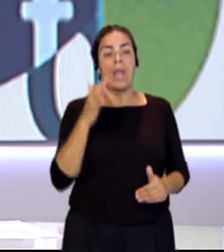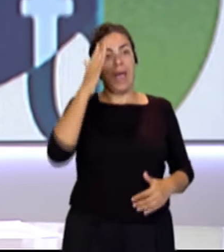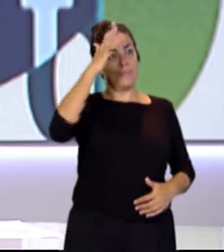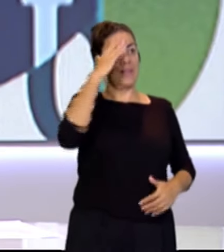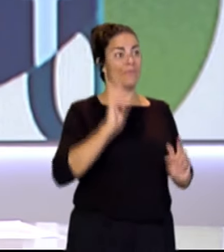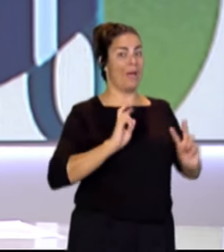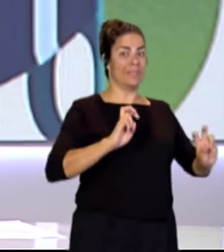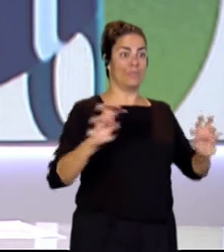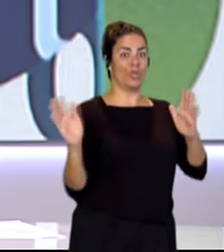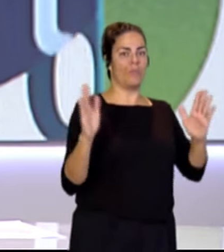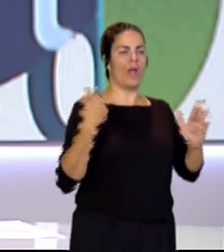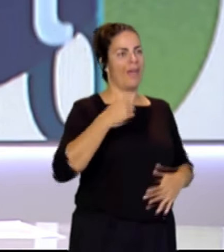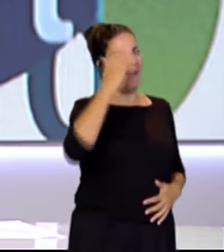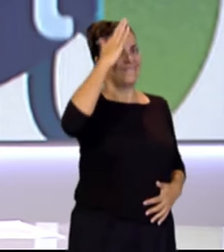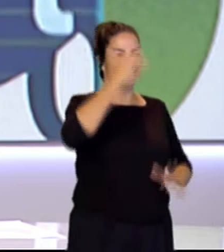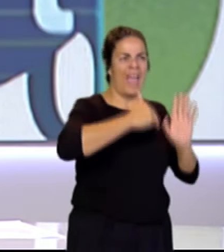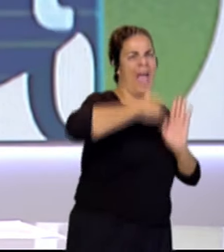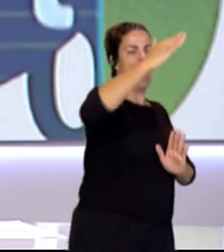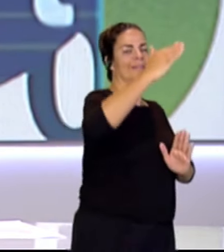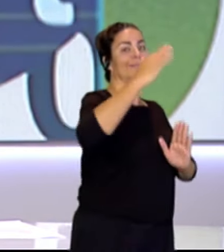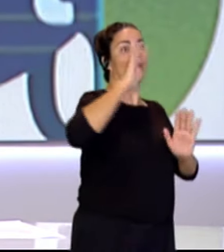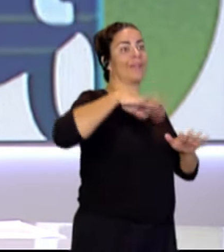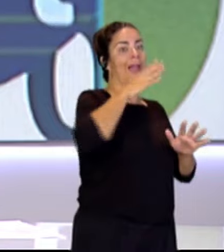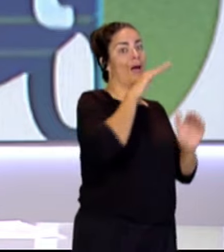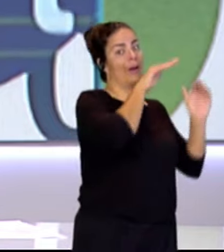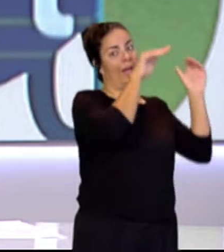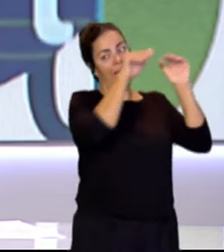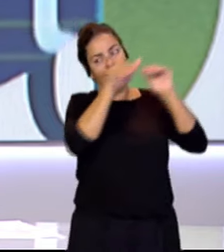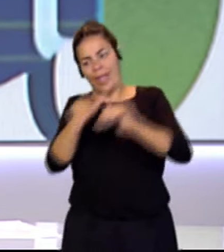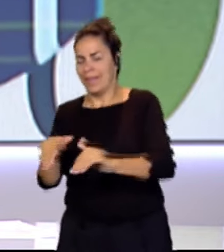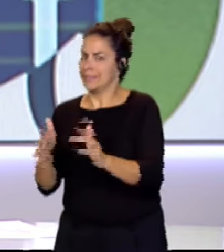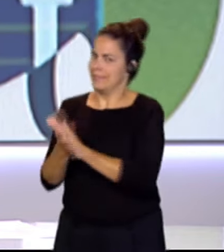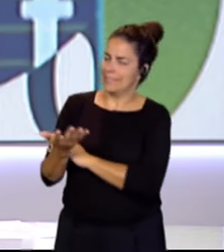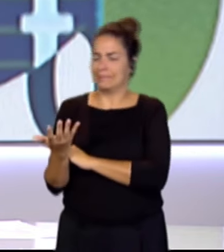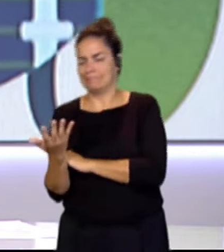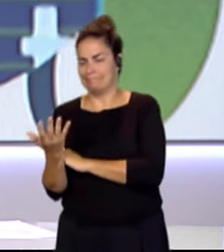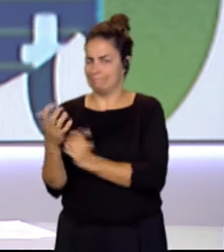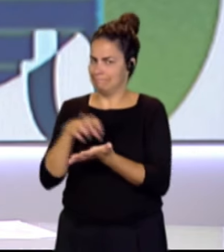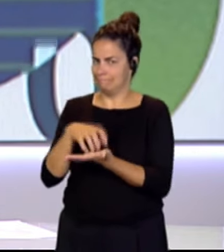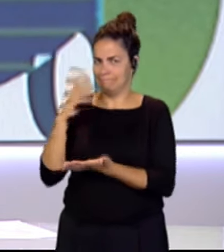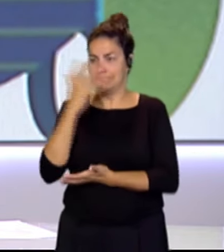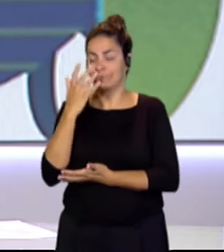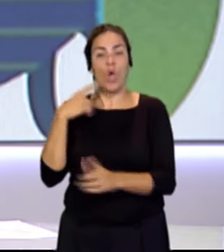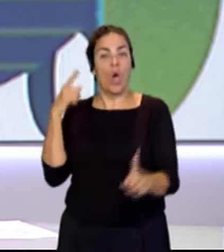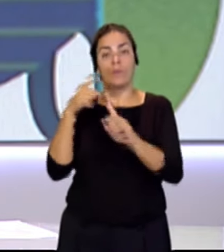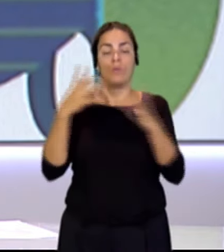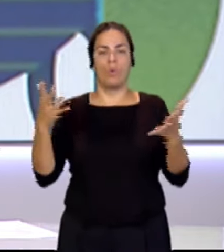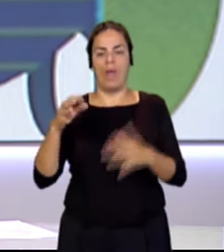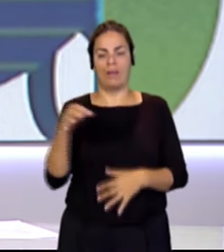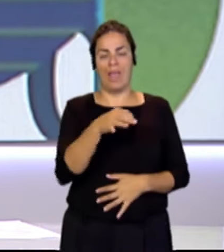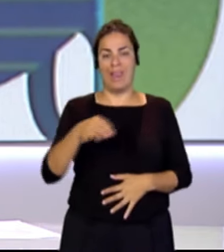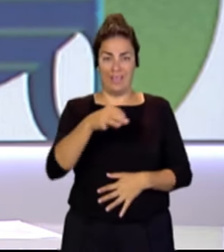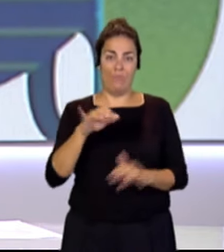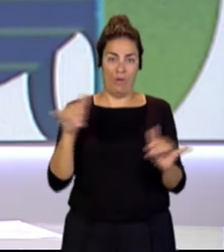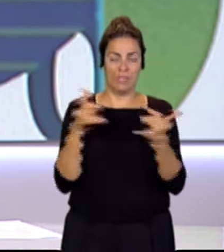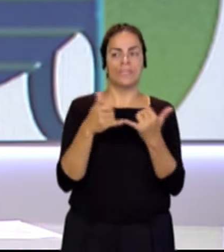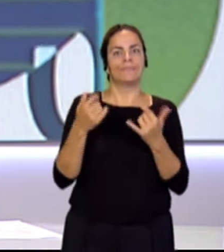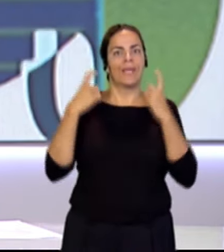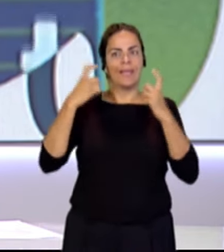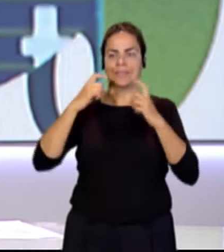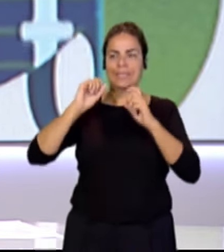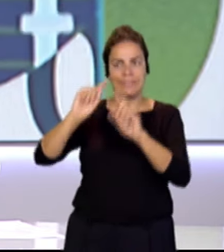estaban muy altas y el tramo final está generando más sombras que luces el objetivo que el equipo isleño se asiente lo más arriba posible para